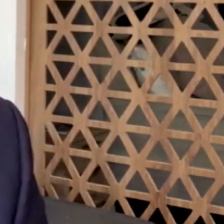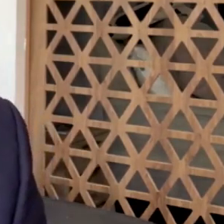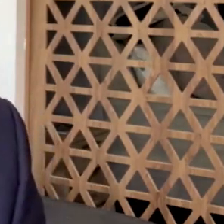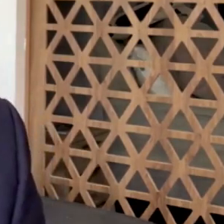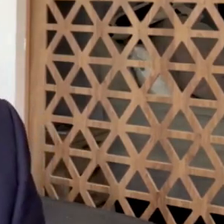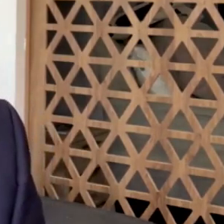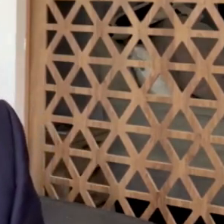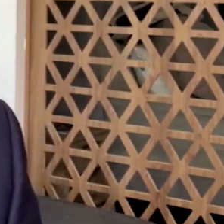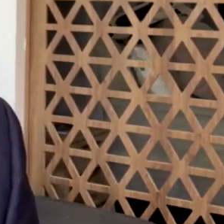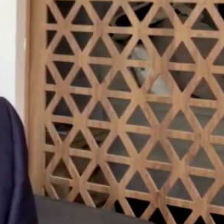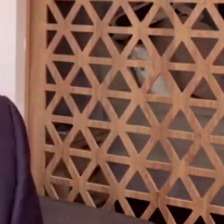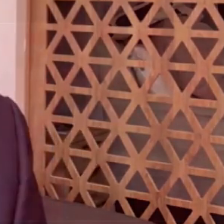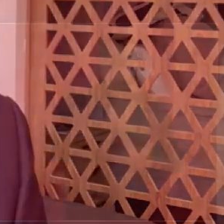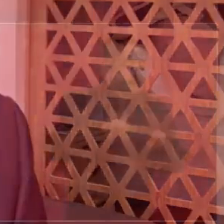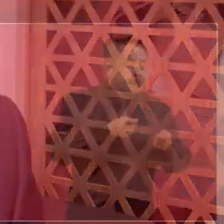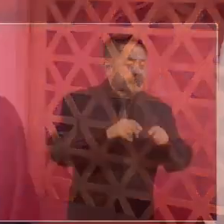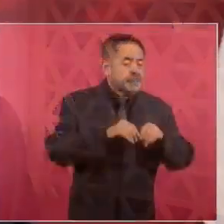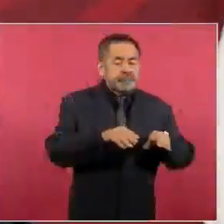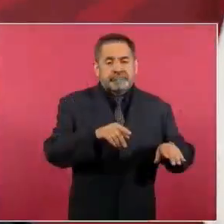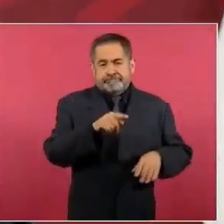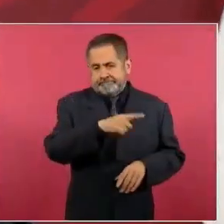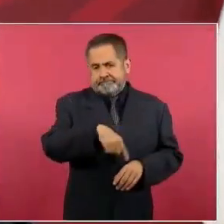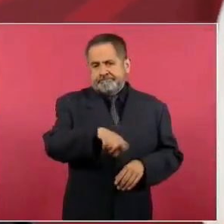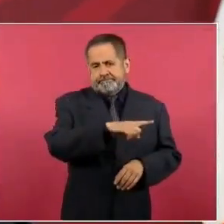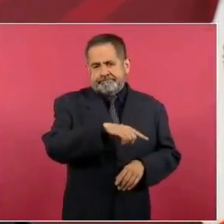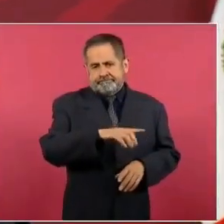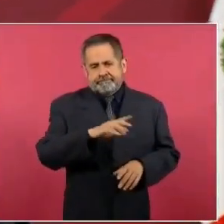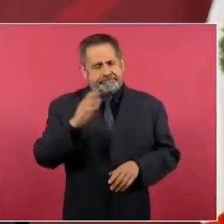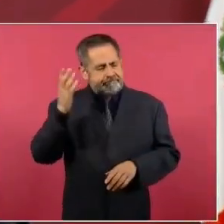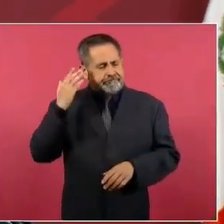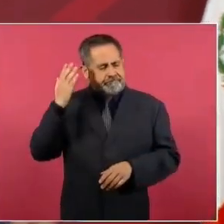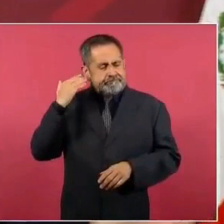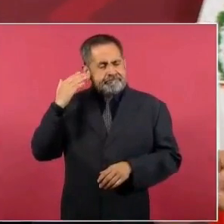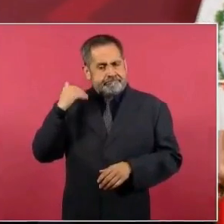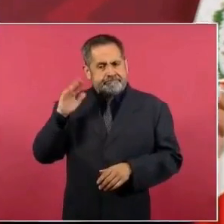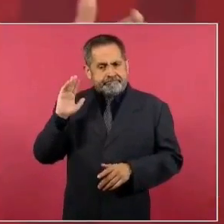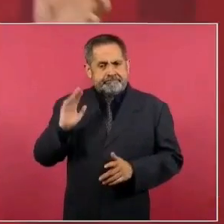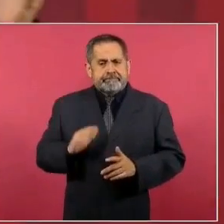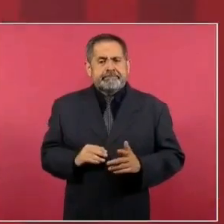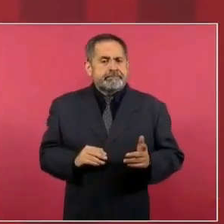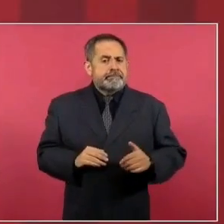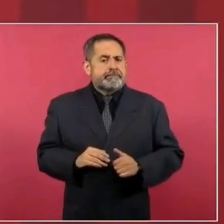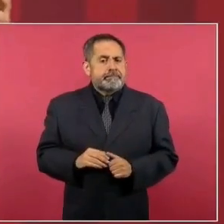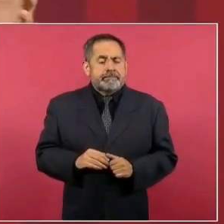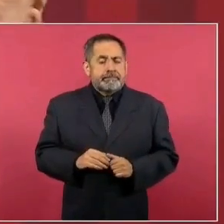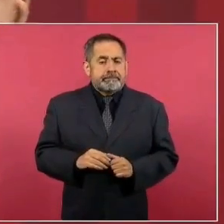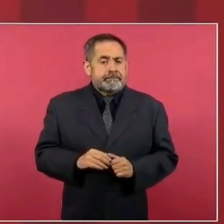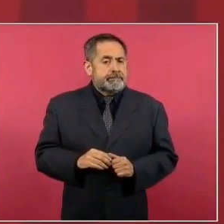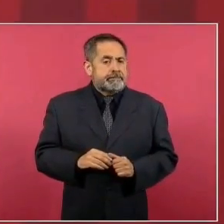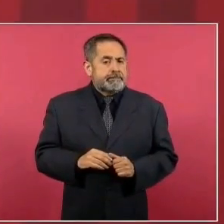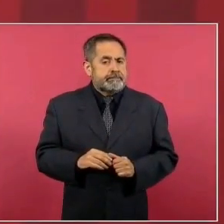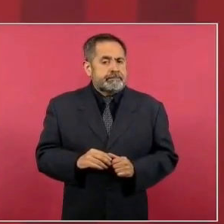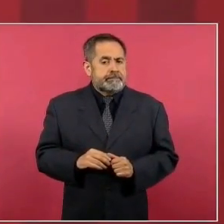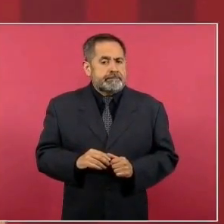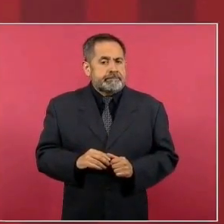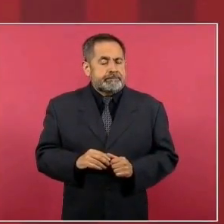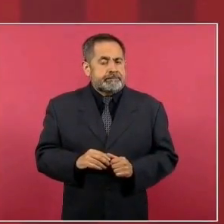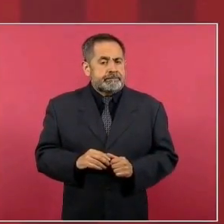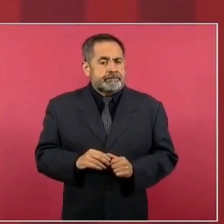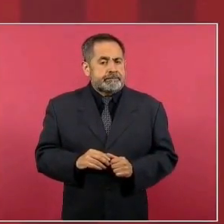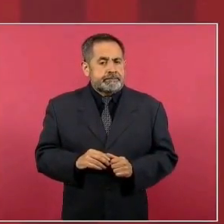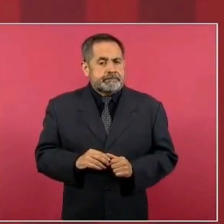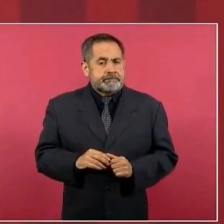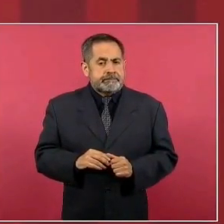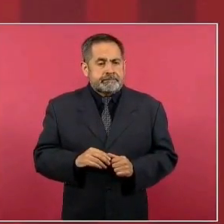presidente Andrés Manuel López Obrador advirtió de una posible chicanada. No va a ocurrir, bueno, al menos no por el momento, con lo que le estamos diciendo